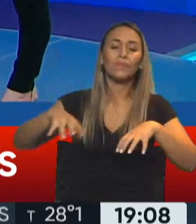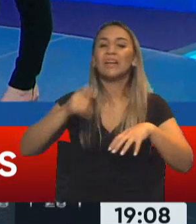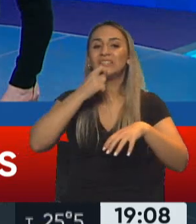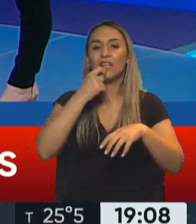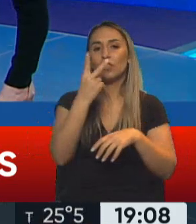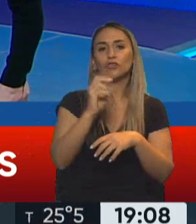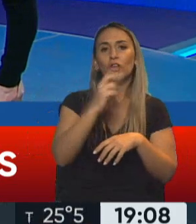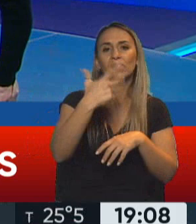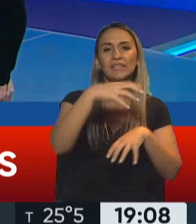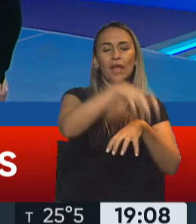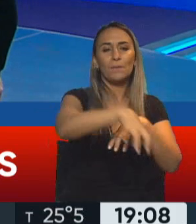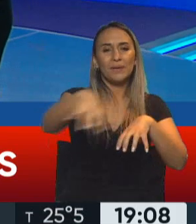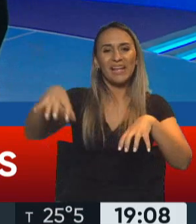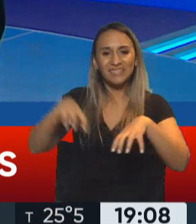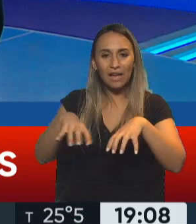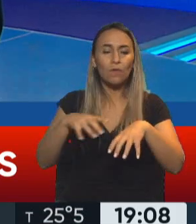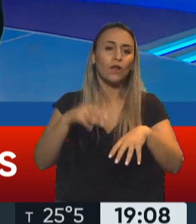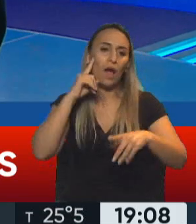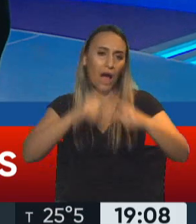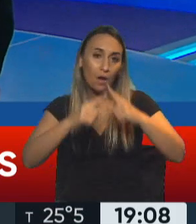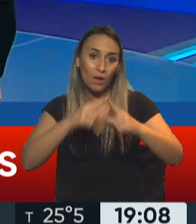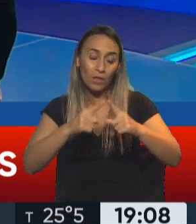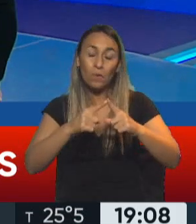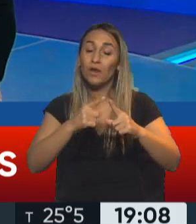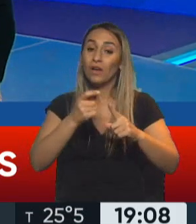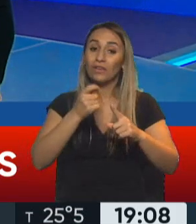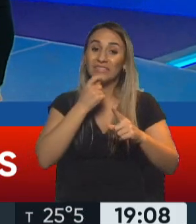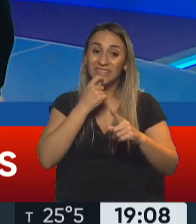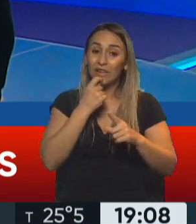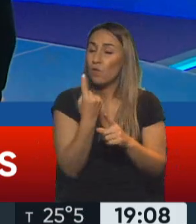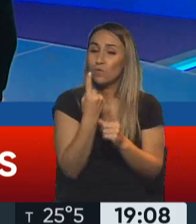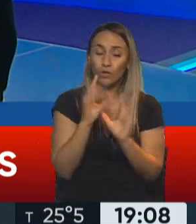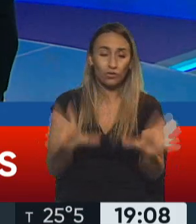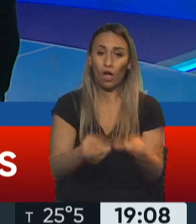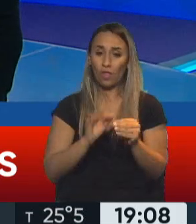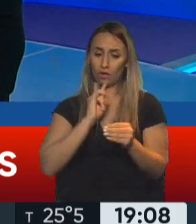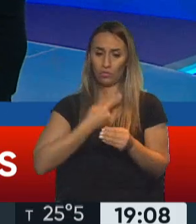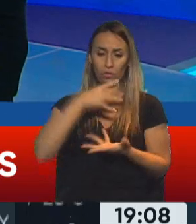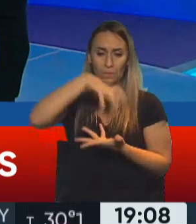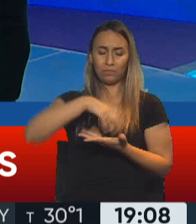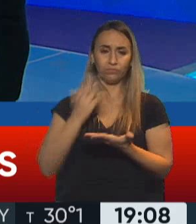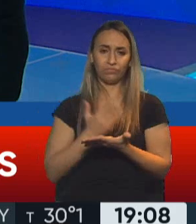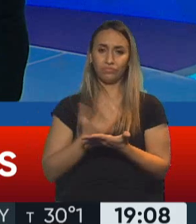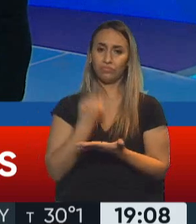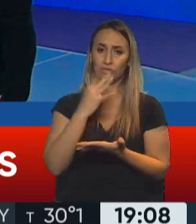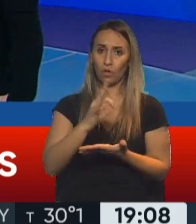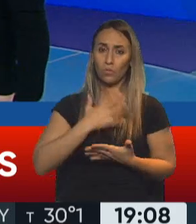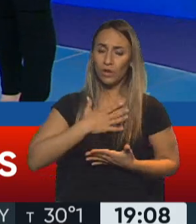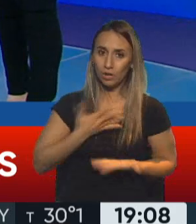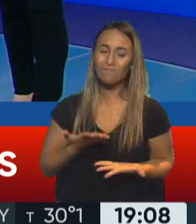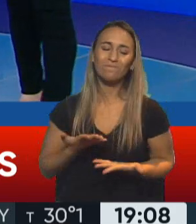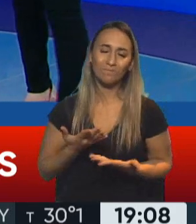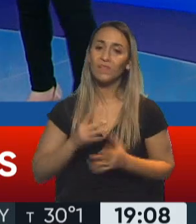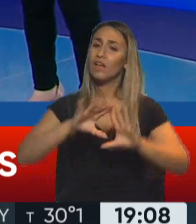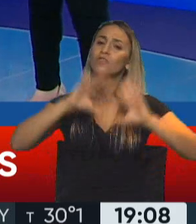entre 2 o 3, se reparten en el mercado, así funciona, cuando no es uno solo, ¿no? Eso sí, pero quiero decir, hay otras cuestiones también, porque hay otros monopolios a lo largo